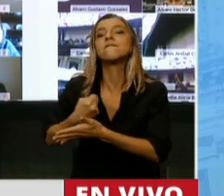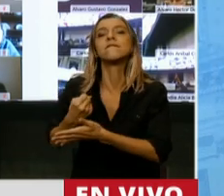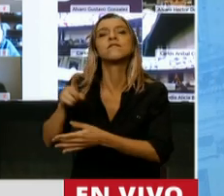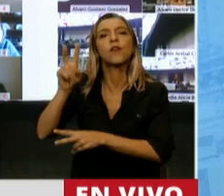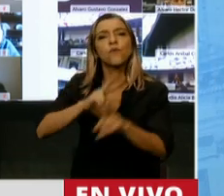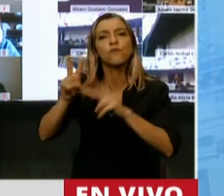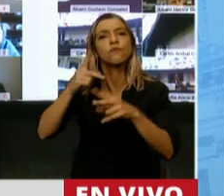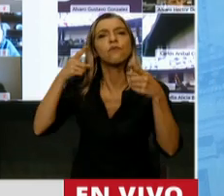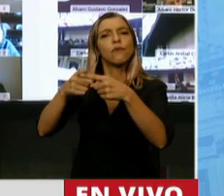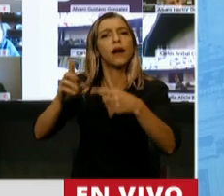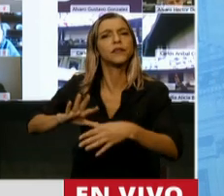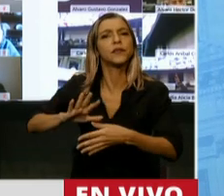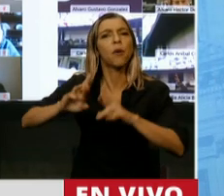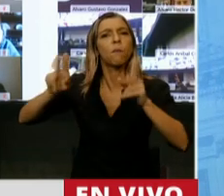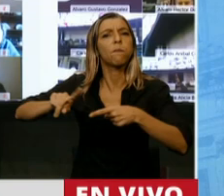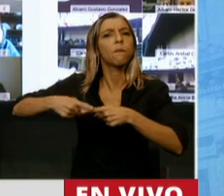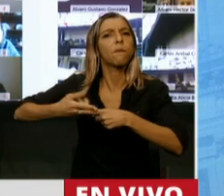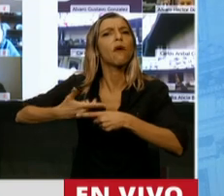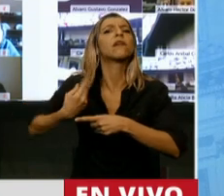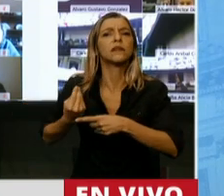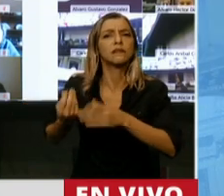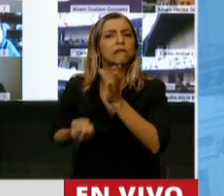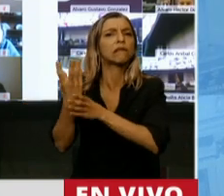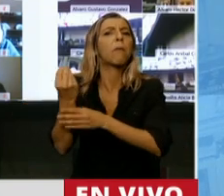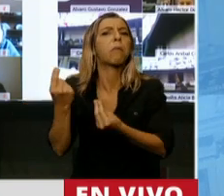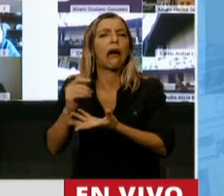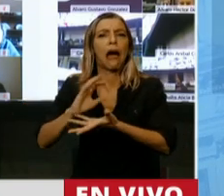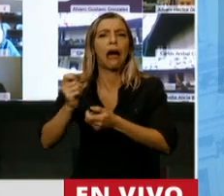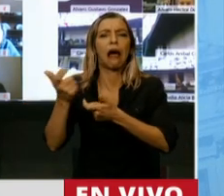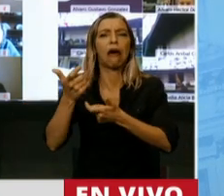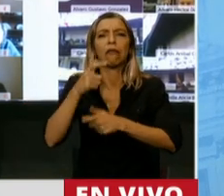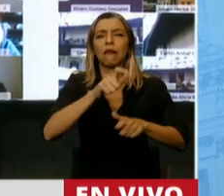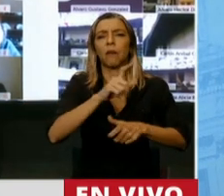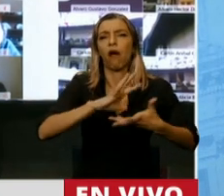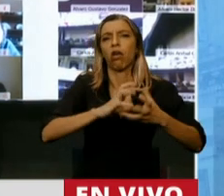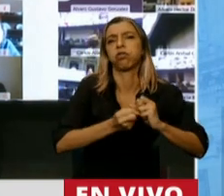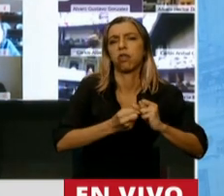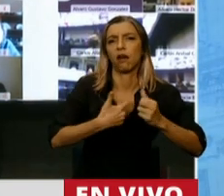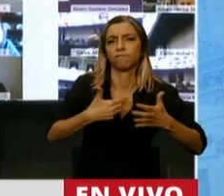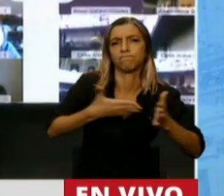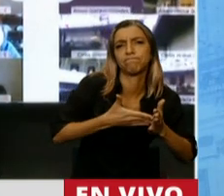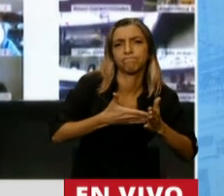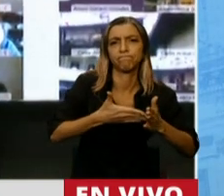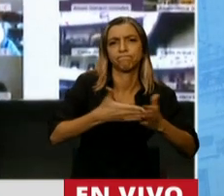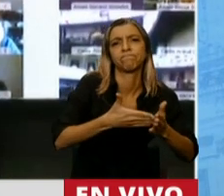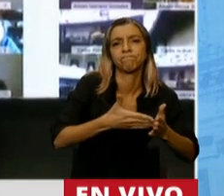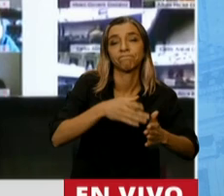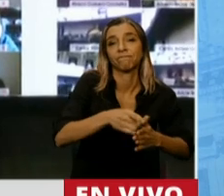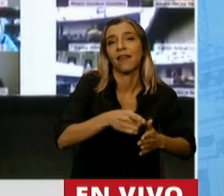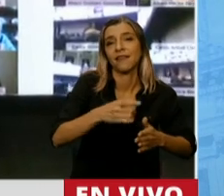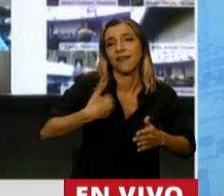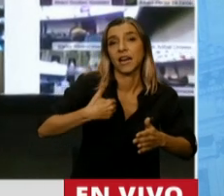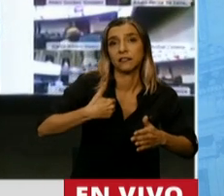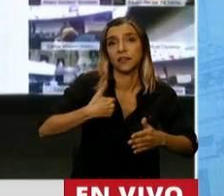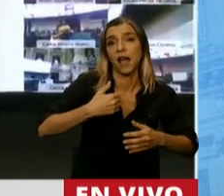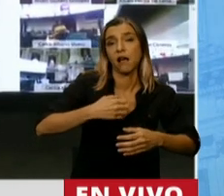de permanente destrucción, desesperanza, que golpean concretamente la posibilidad de la reconstrucción de la